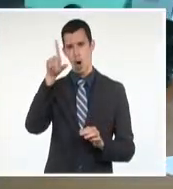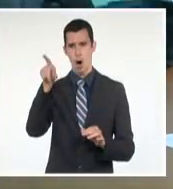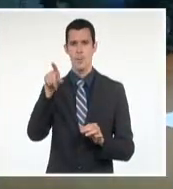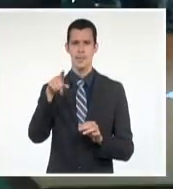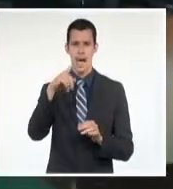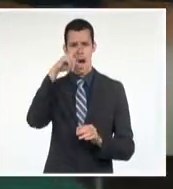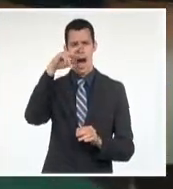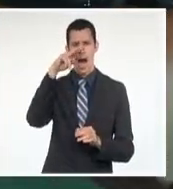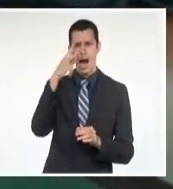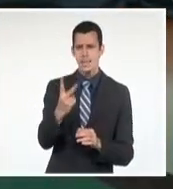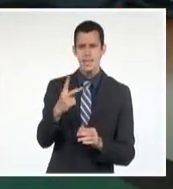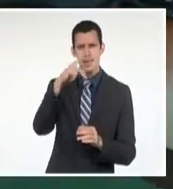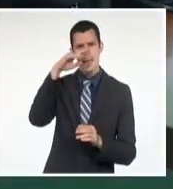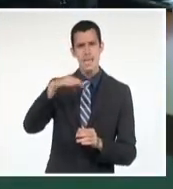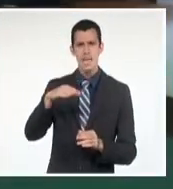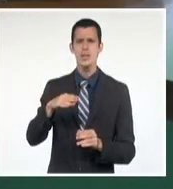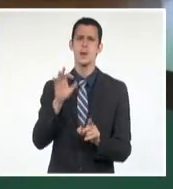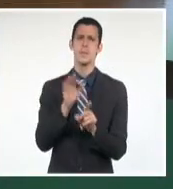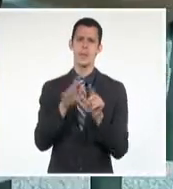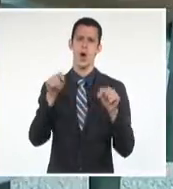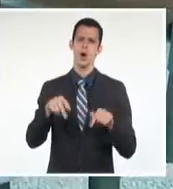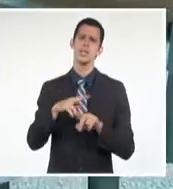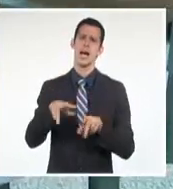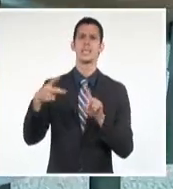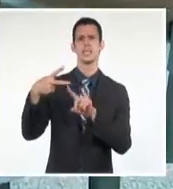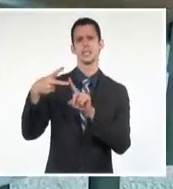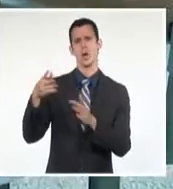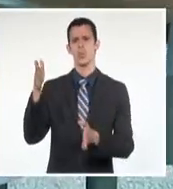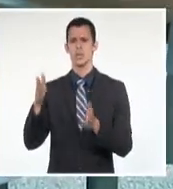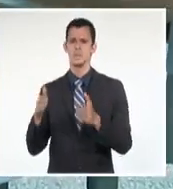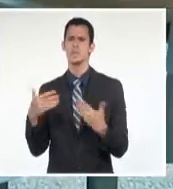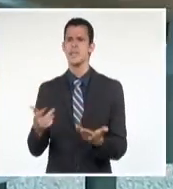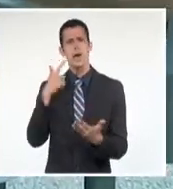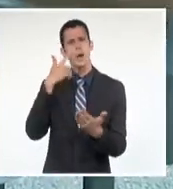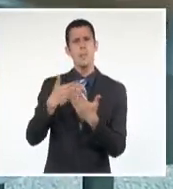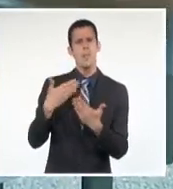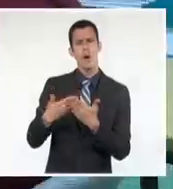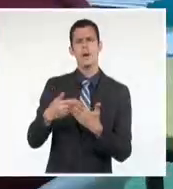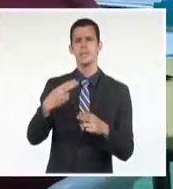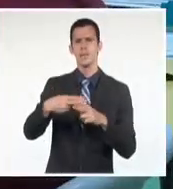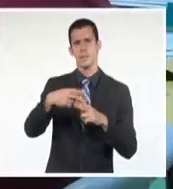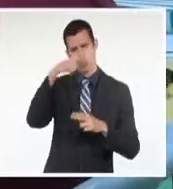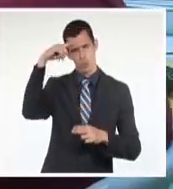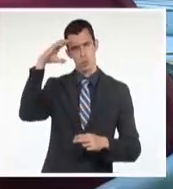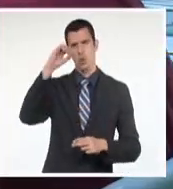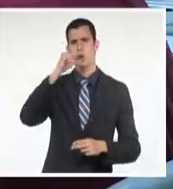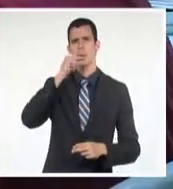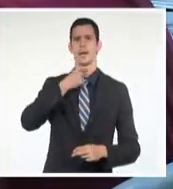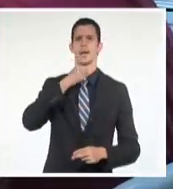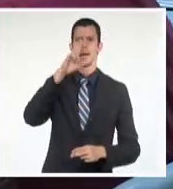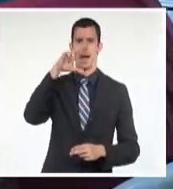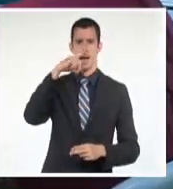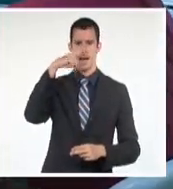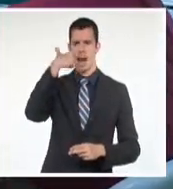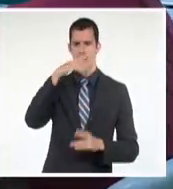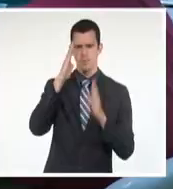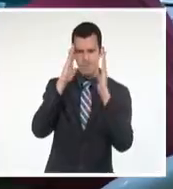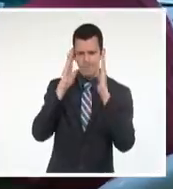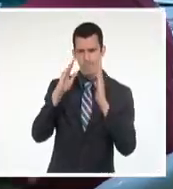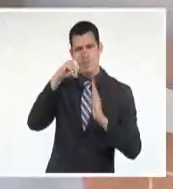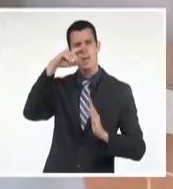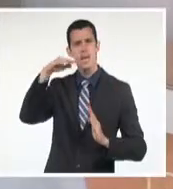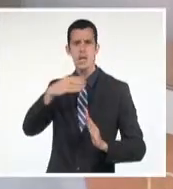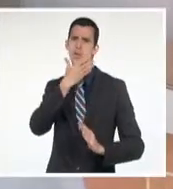Márquez comenzó hoy la segunda etapa de la fase 1 de ensayo clínico Soberana Pediatría del Instituto Finlay de Vacunas.